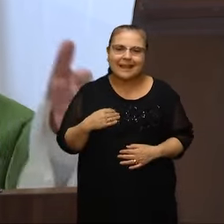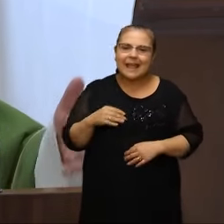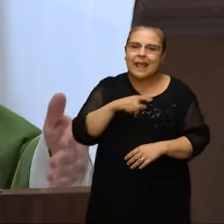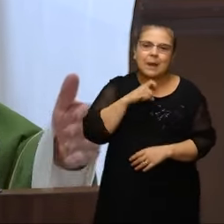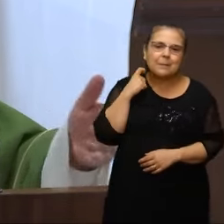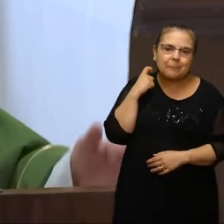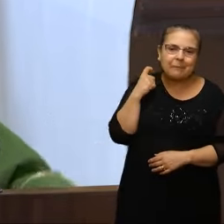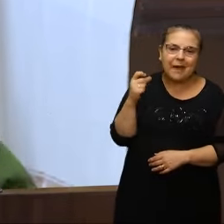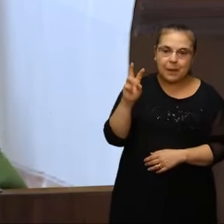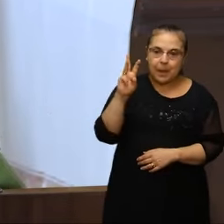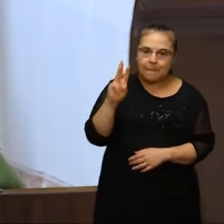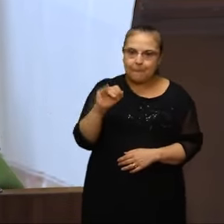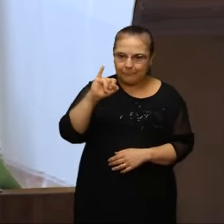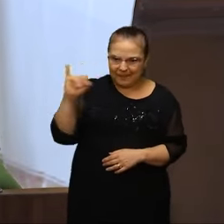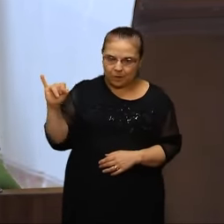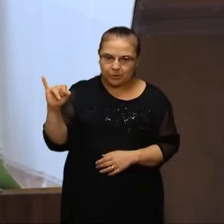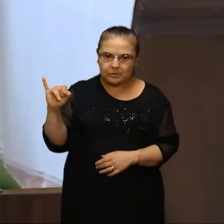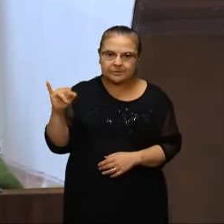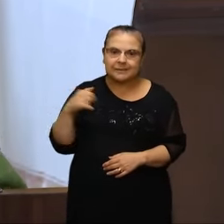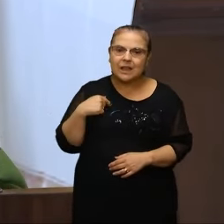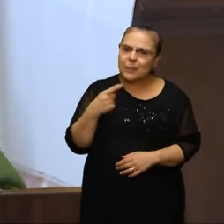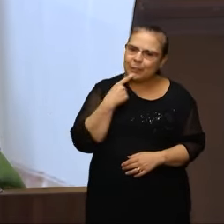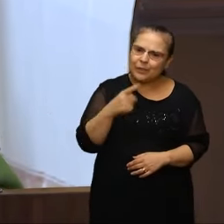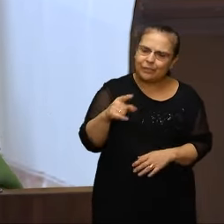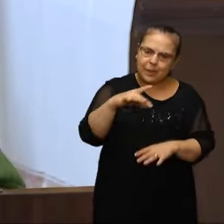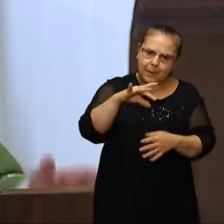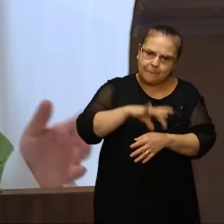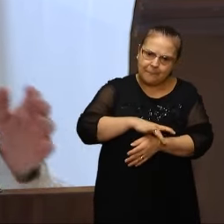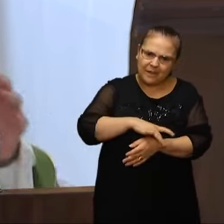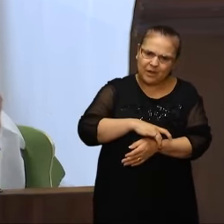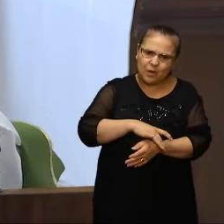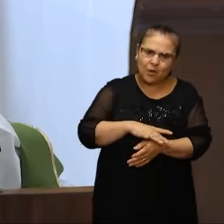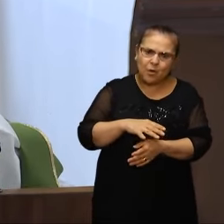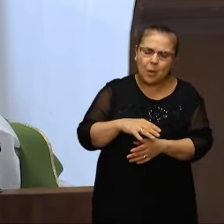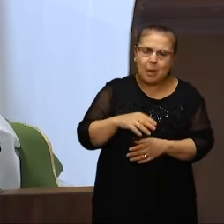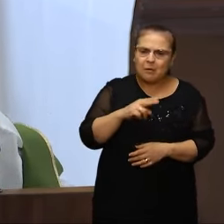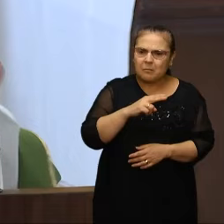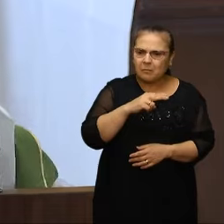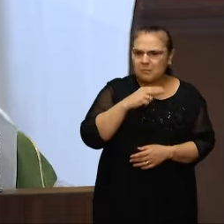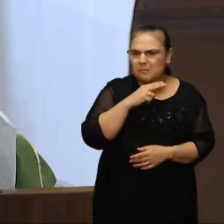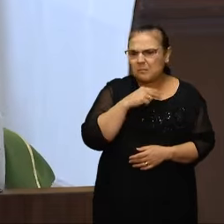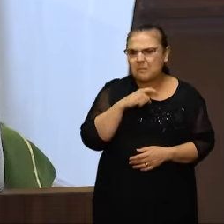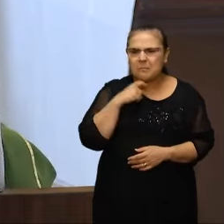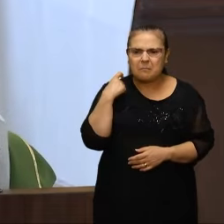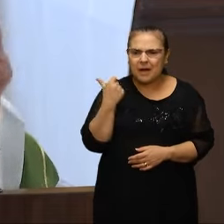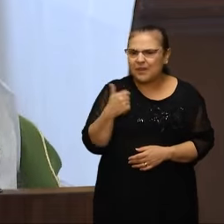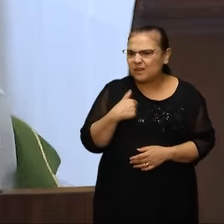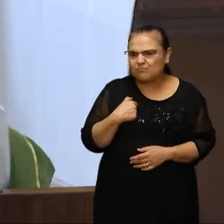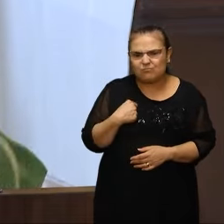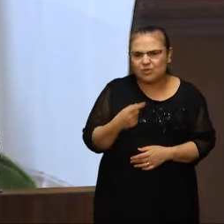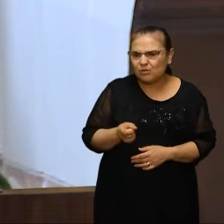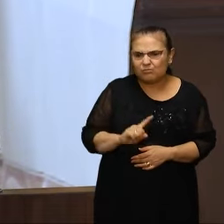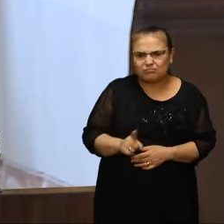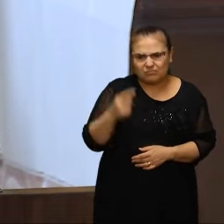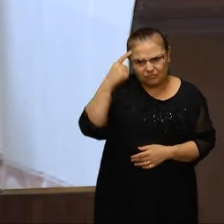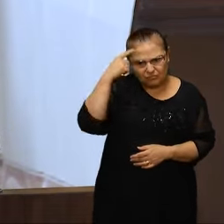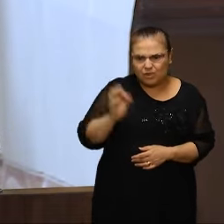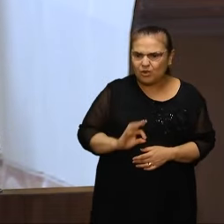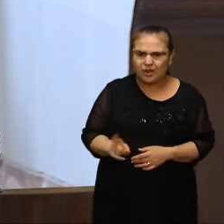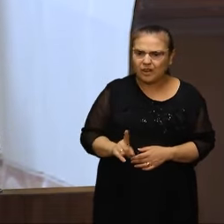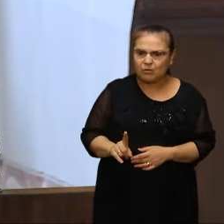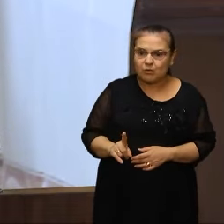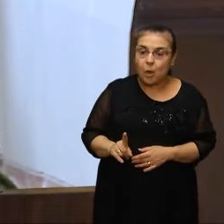que le ayudase a construir San Giovanni Rotondo. Le dijo el médico, padre, es que yo no creo. Y le dijo el padre Pío, pero Dios cree en